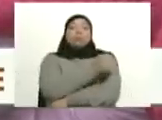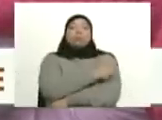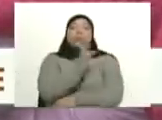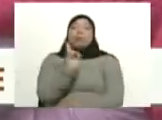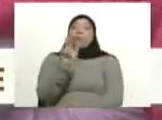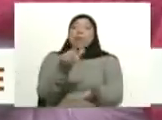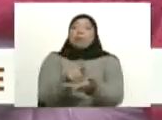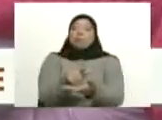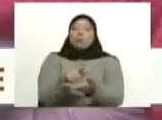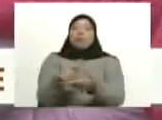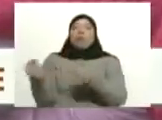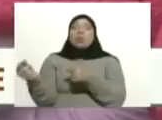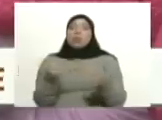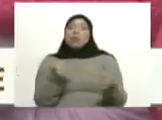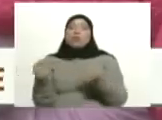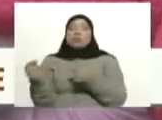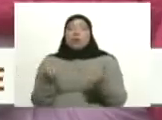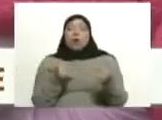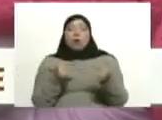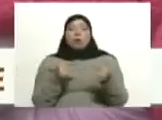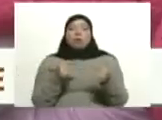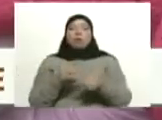participó en la discusión